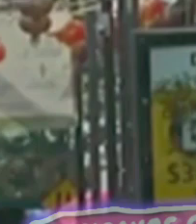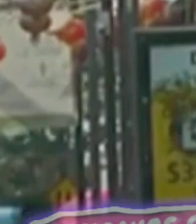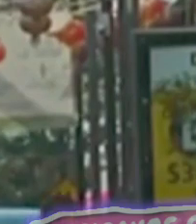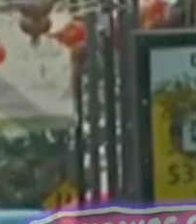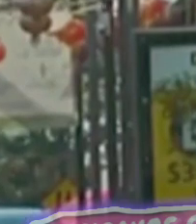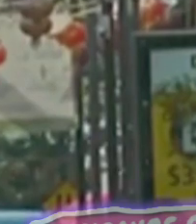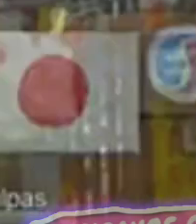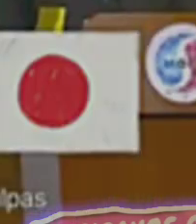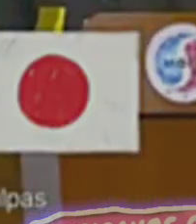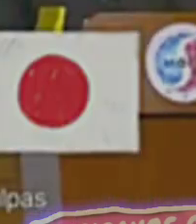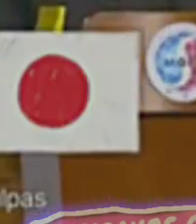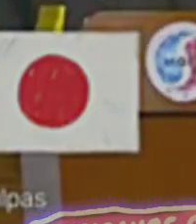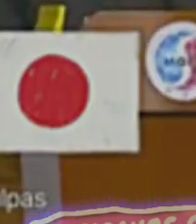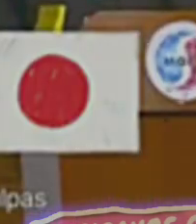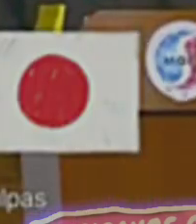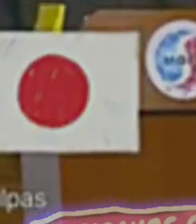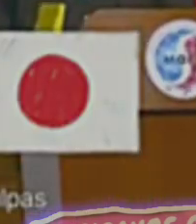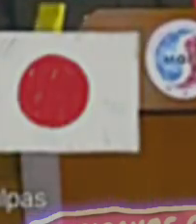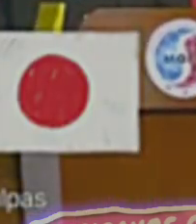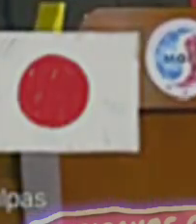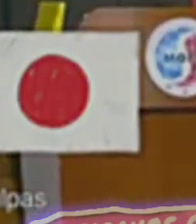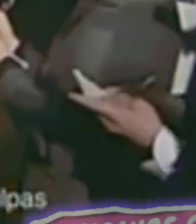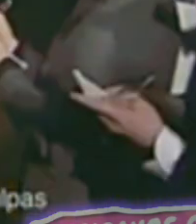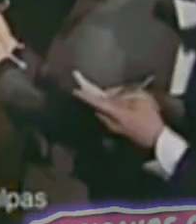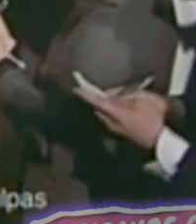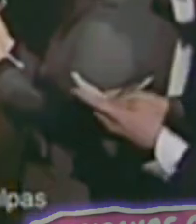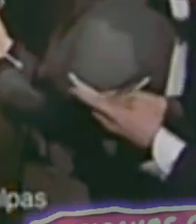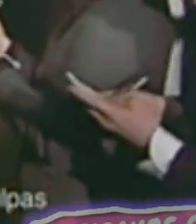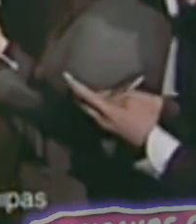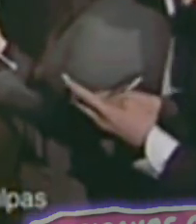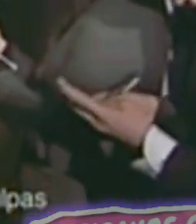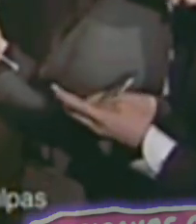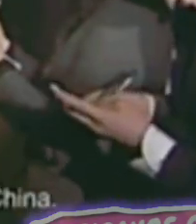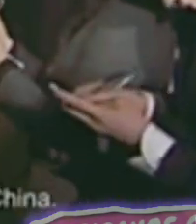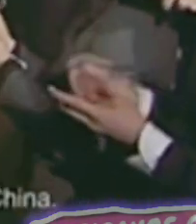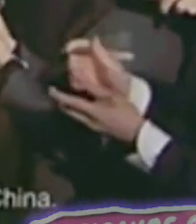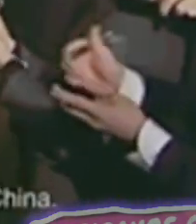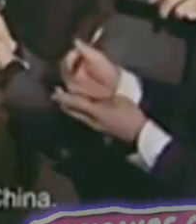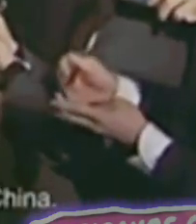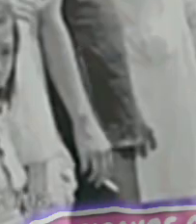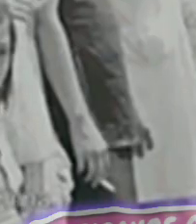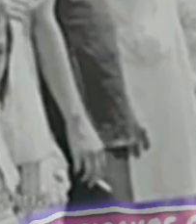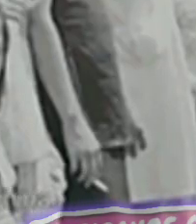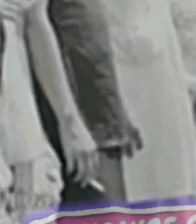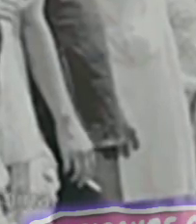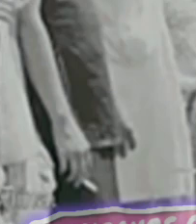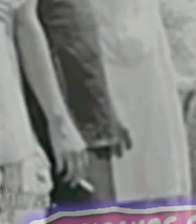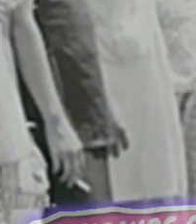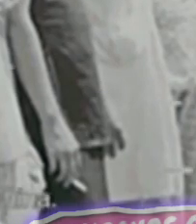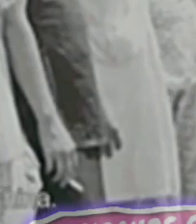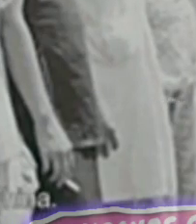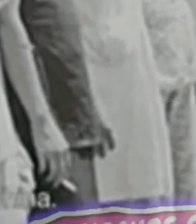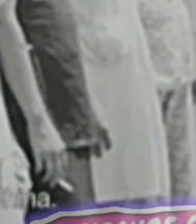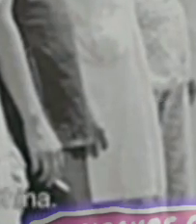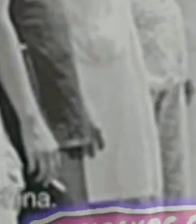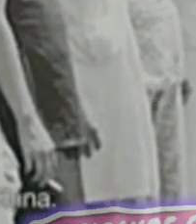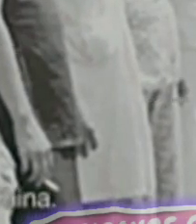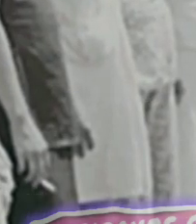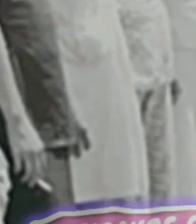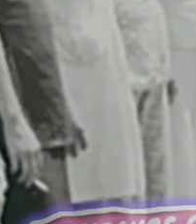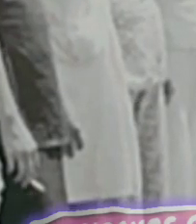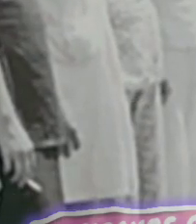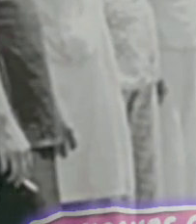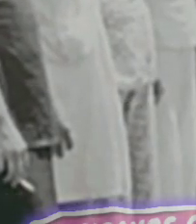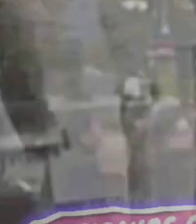naciones. Desde los años 90, Japón ha emitido disculpas públicas por abusos cometidos en Corea y